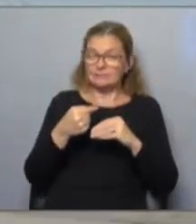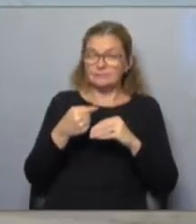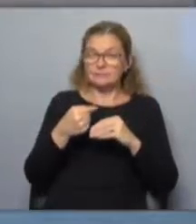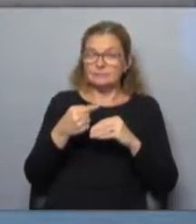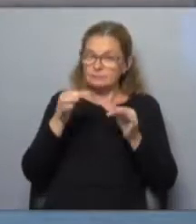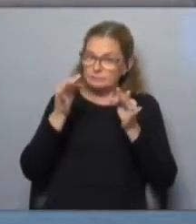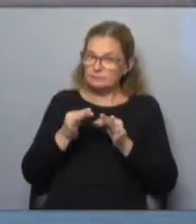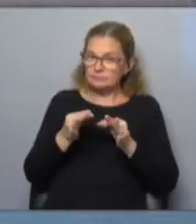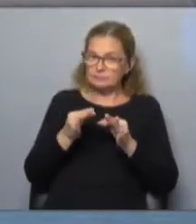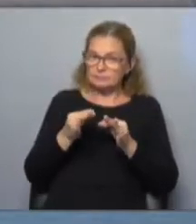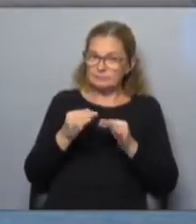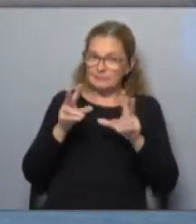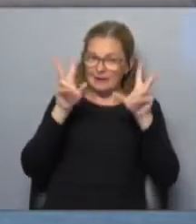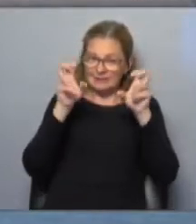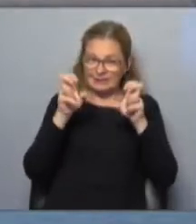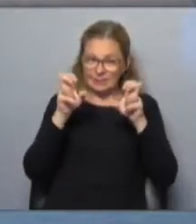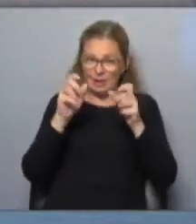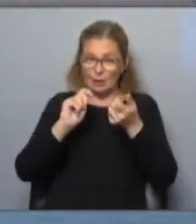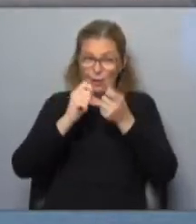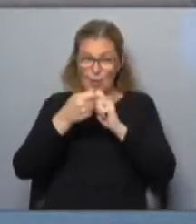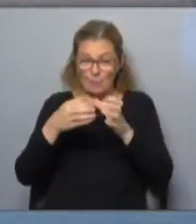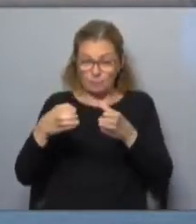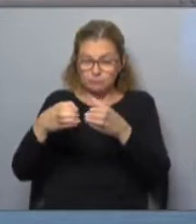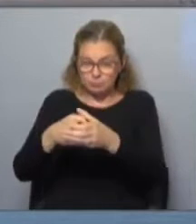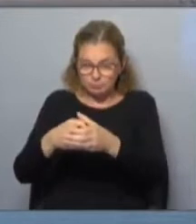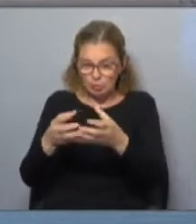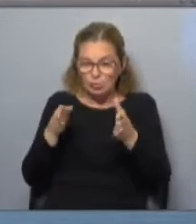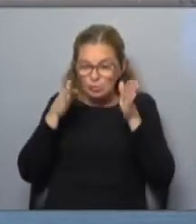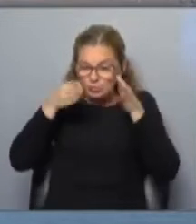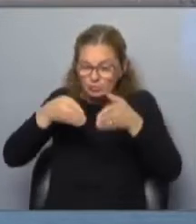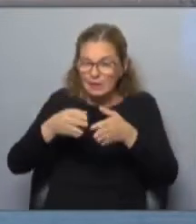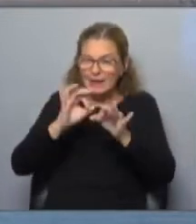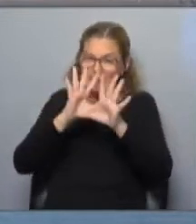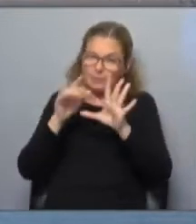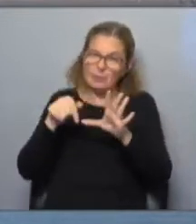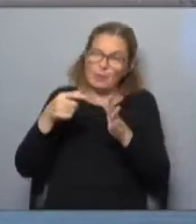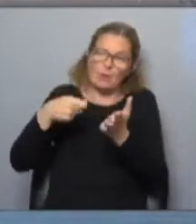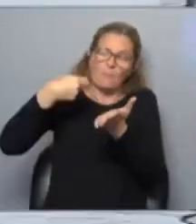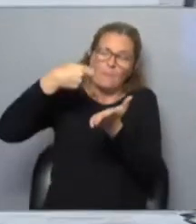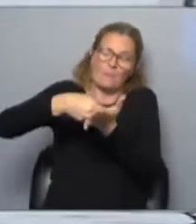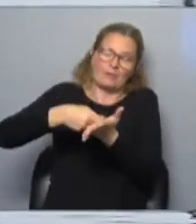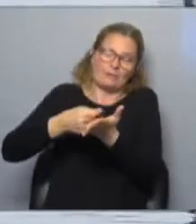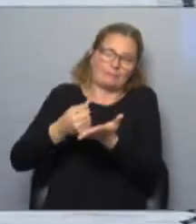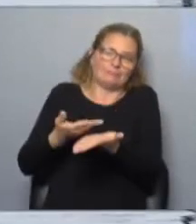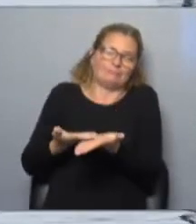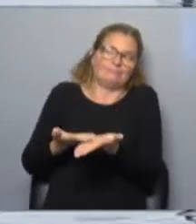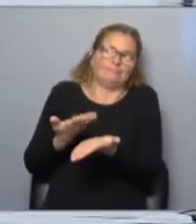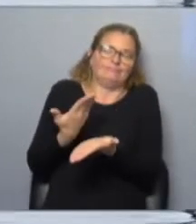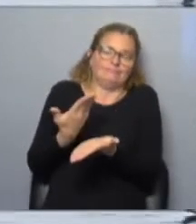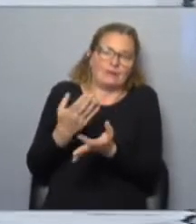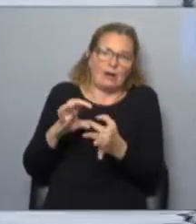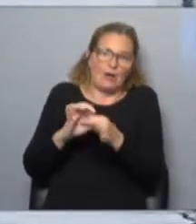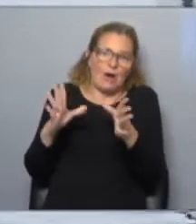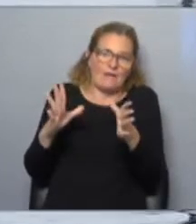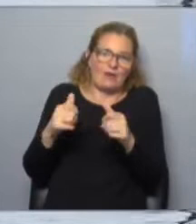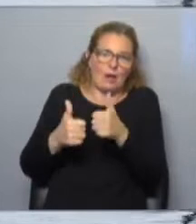justamente el tema de que se transforme en un monopolio donde claramente luego las tarifas van a... O sea, si no se garantiza la libre